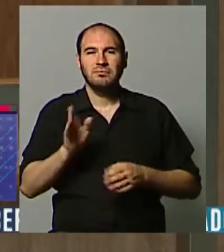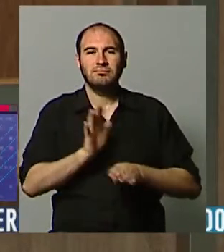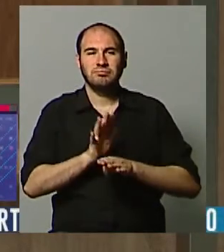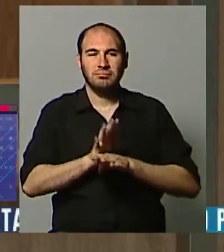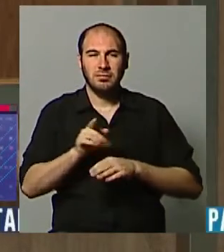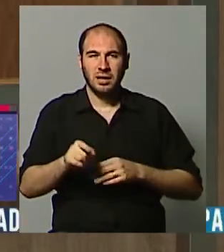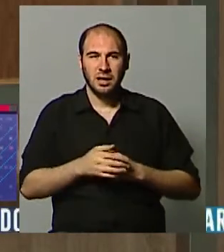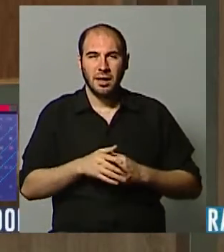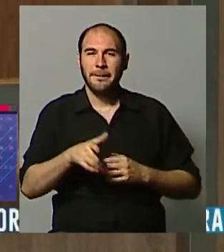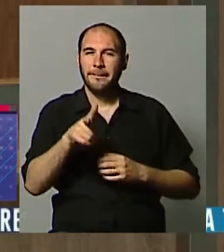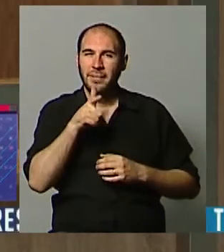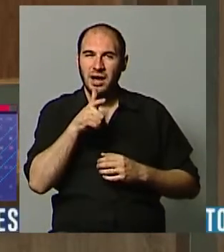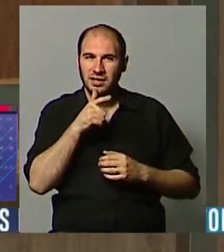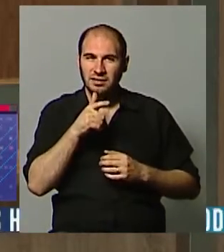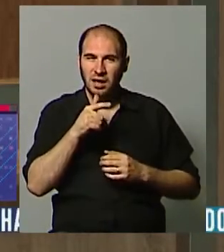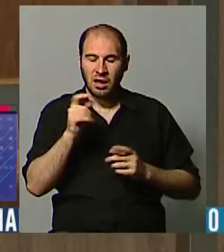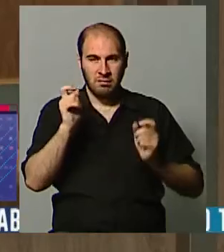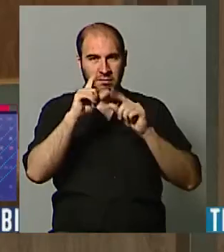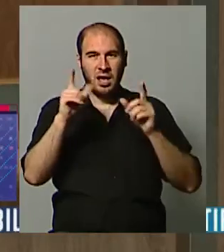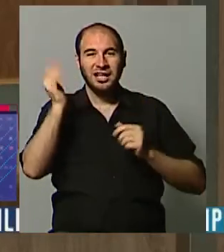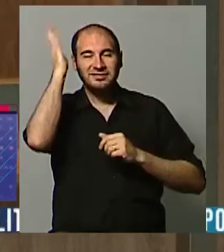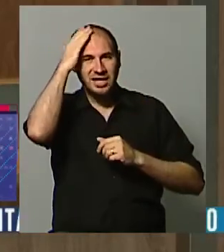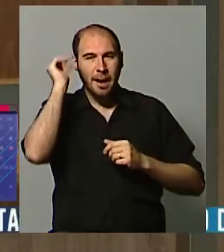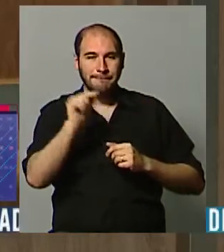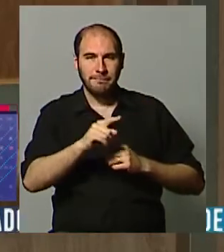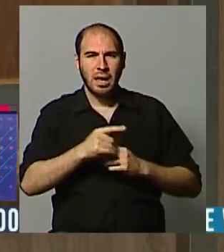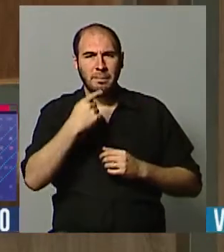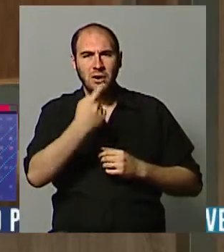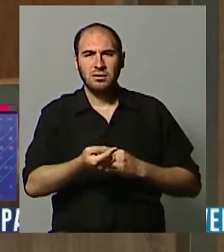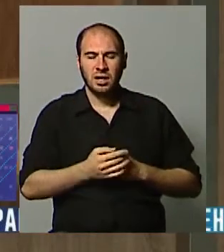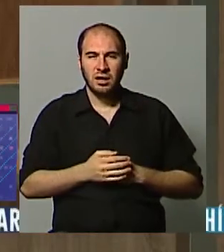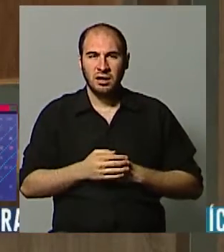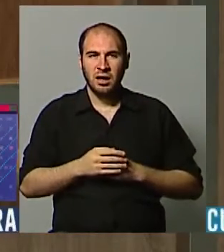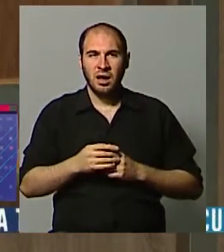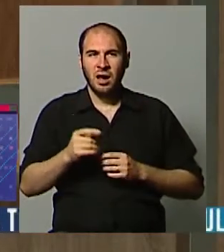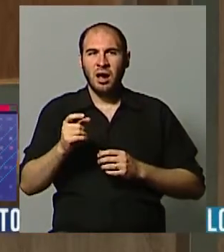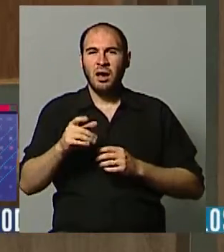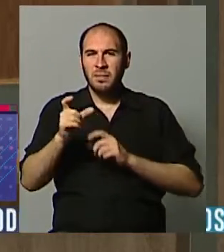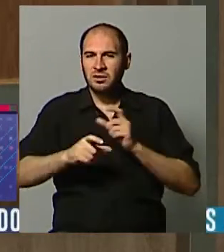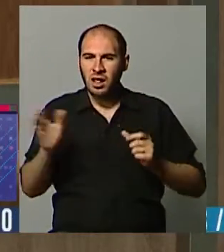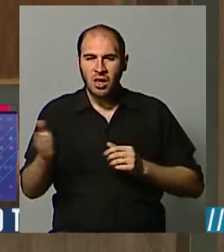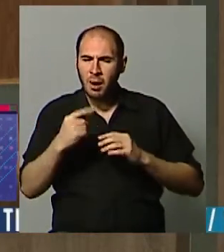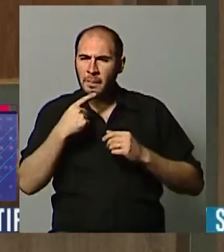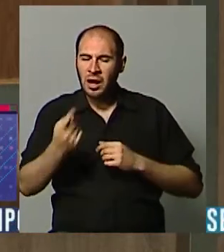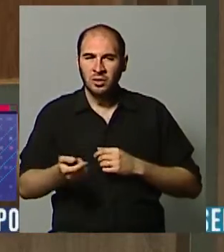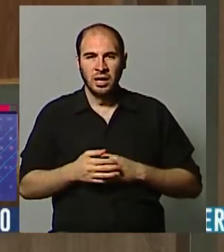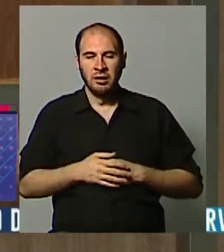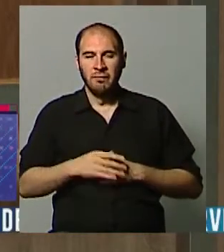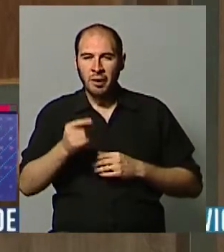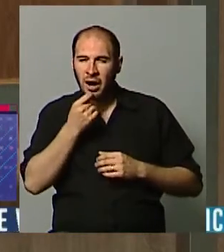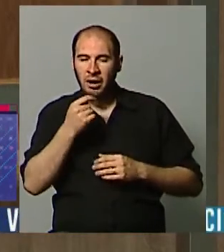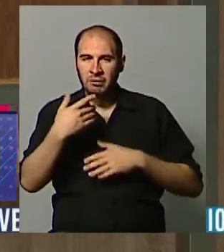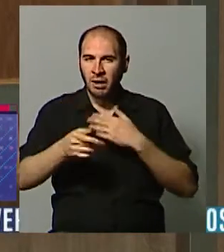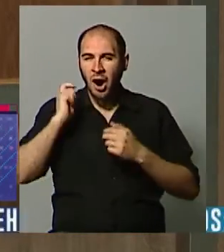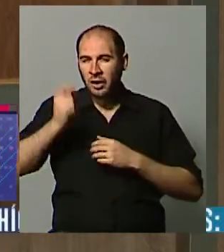significa como una especie de llamado de atención para Donald Trump. La pregunta es que se hace el mundo, concretamente, es si va a avanzar